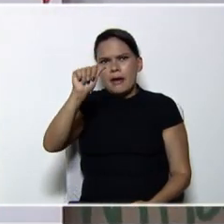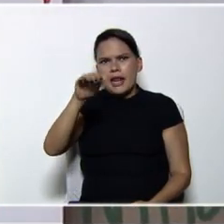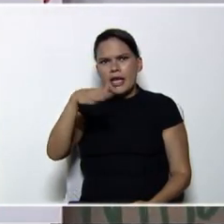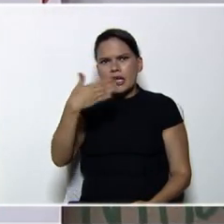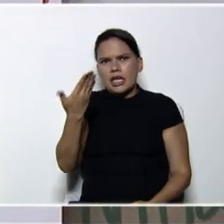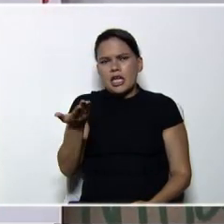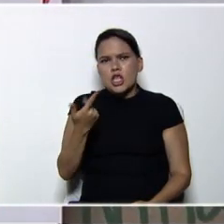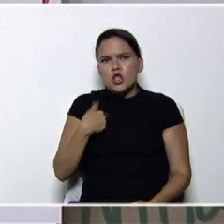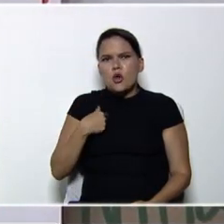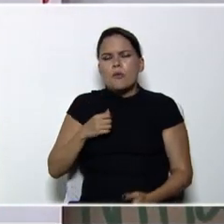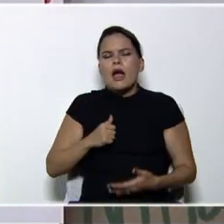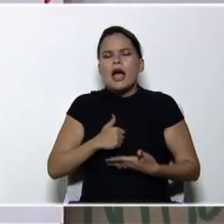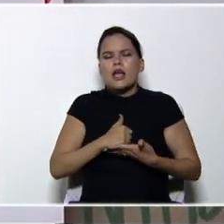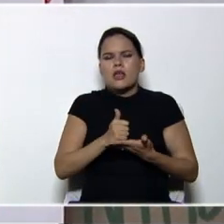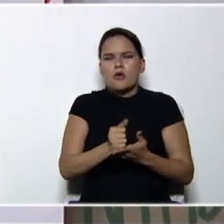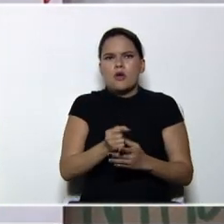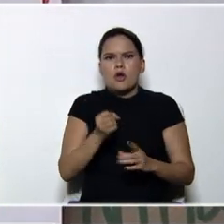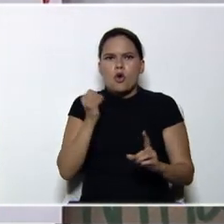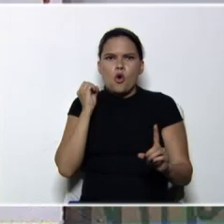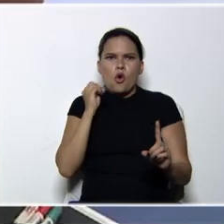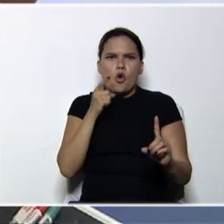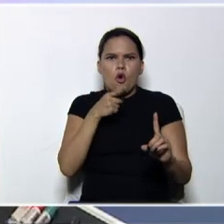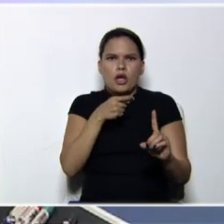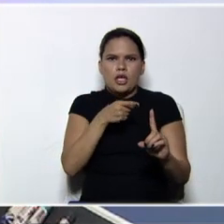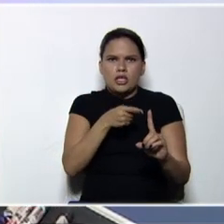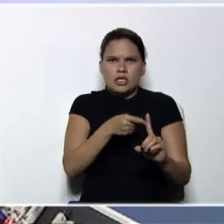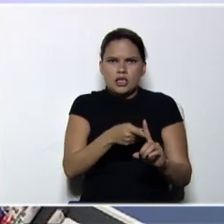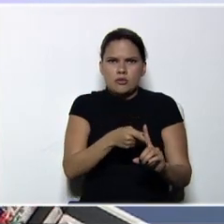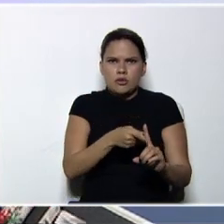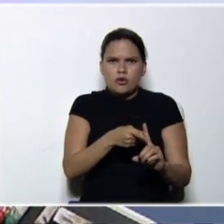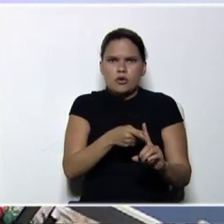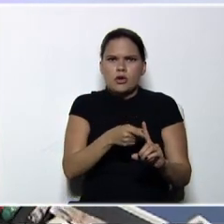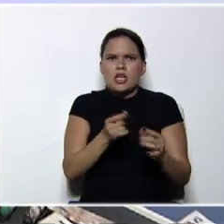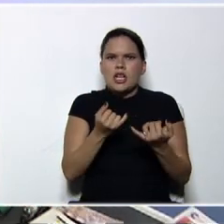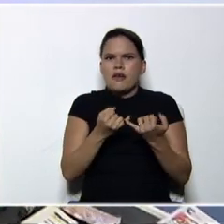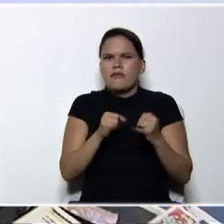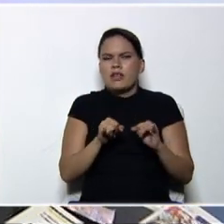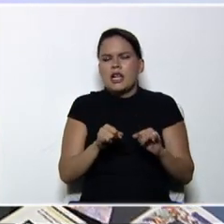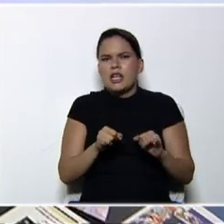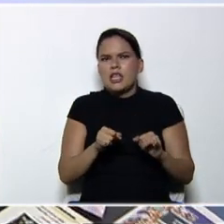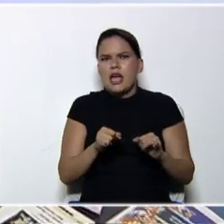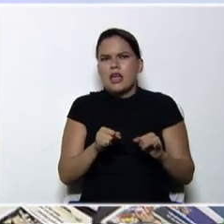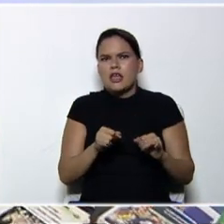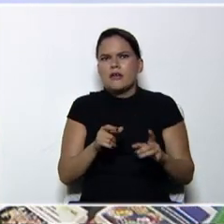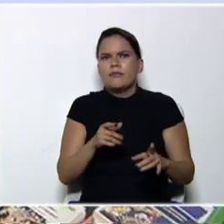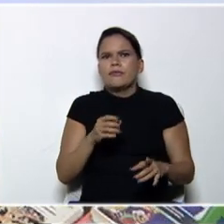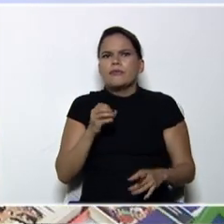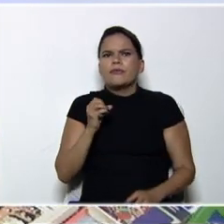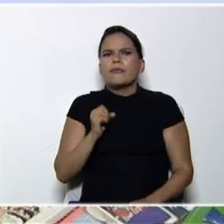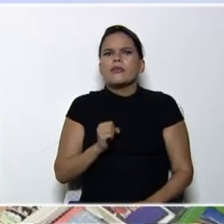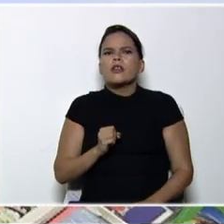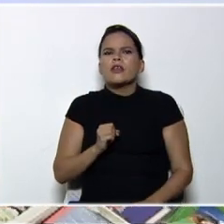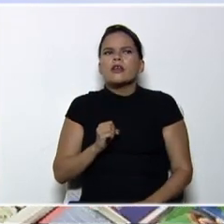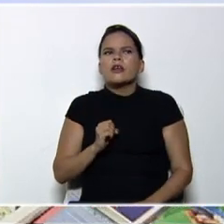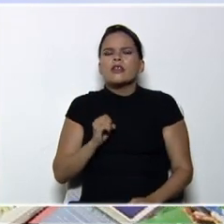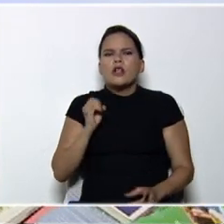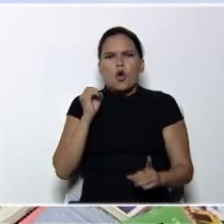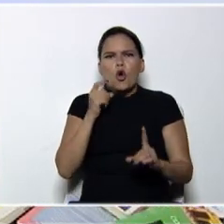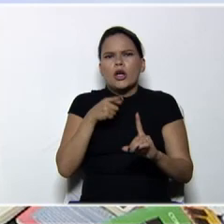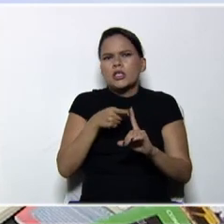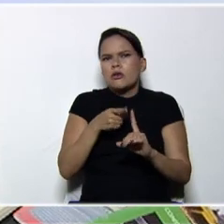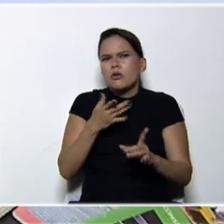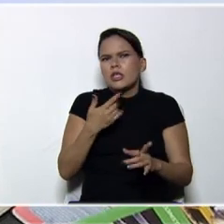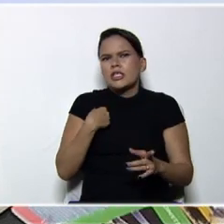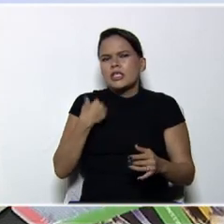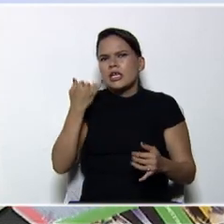los objetivos, los propósitos y las finalidades de esos objetivos, ¿verdad? De esa intención que tengo